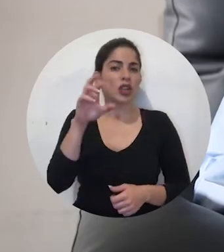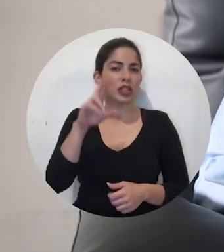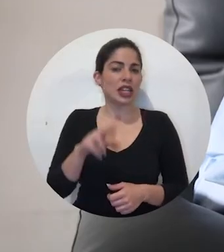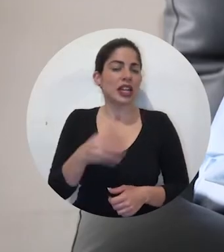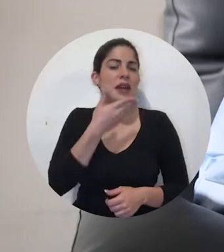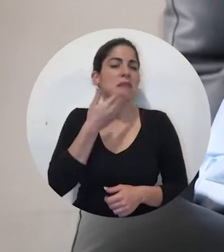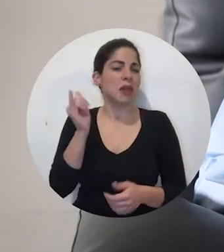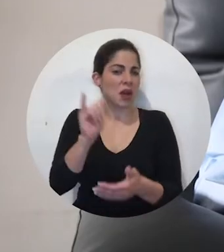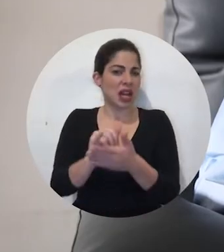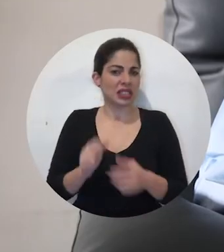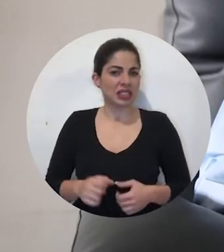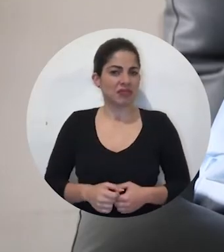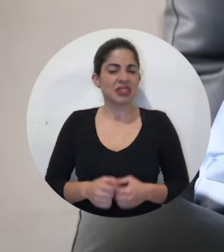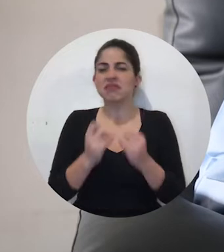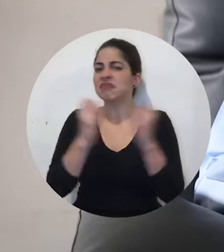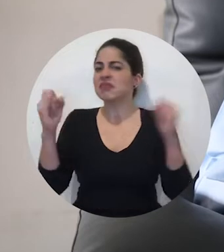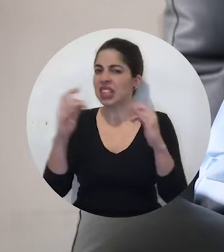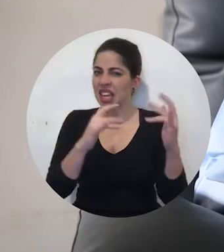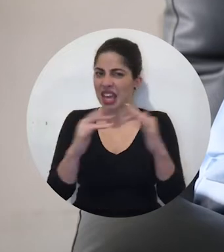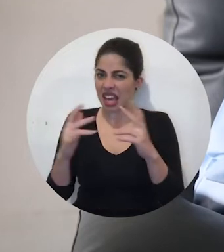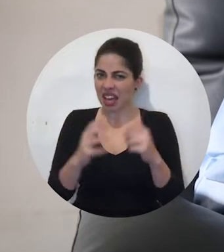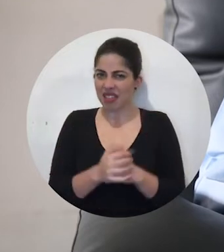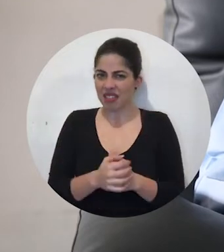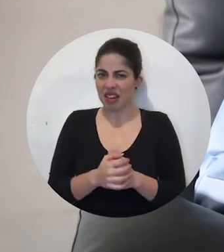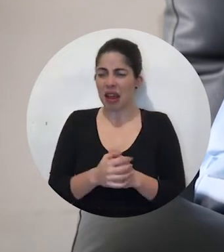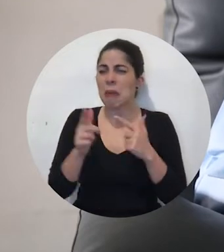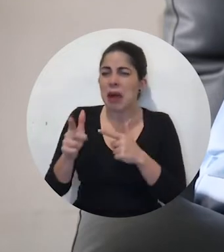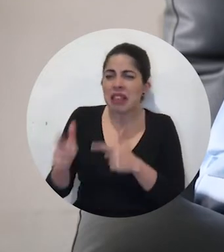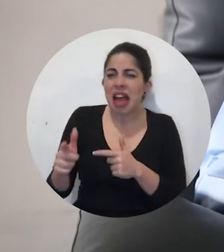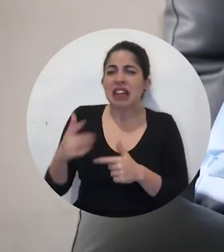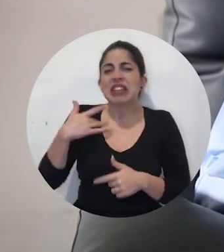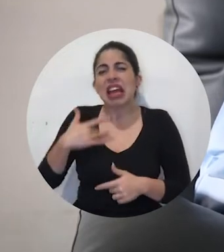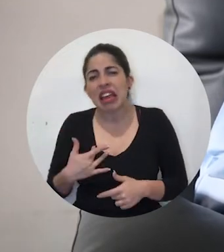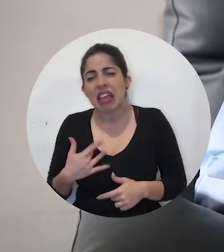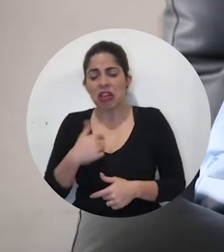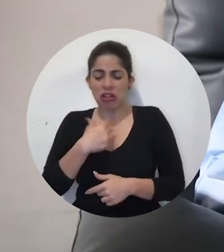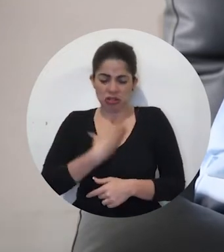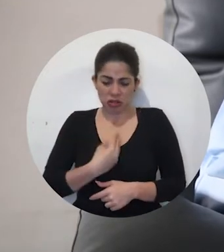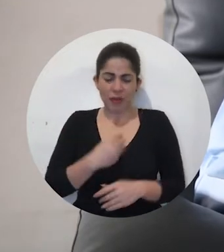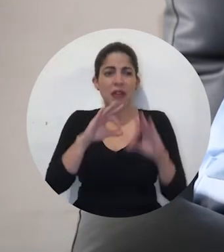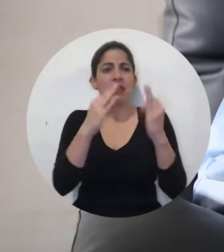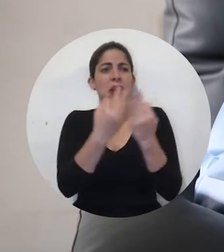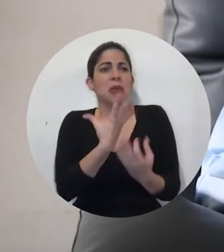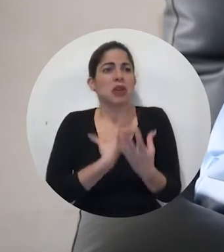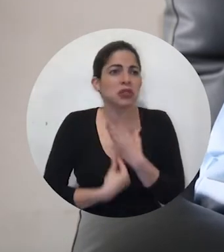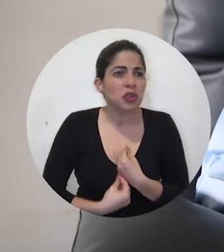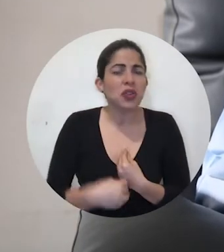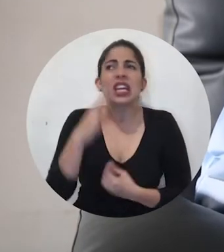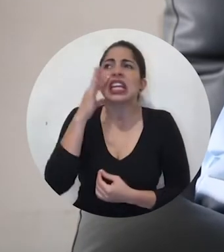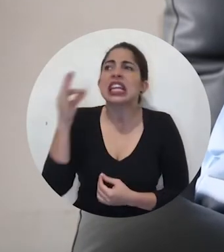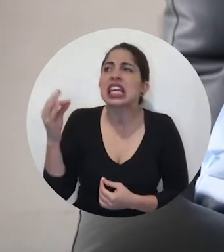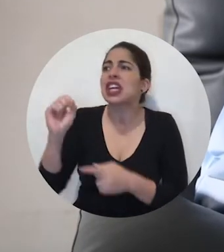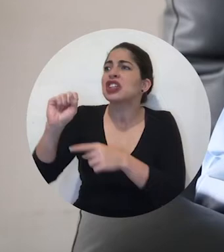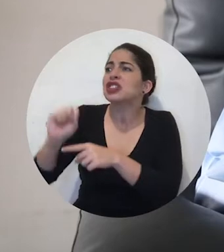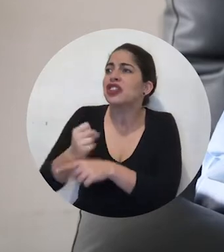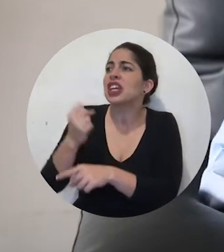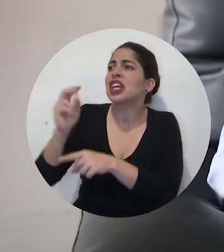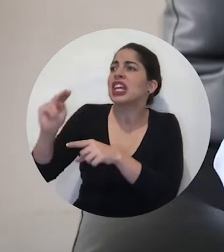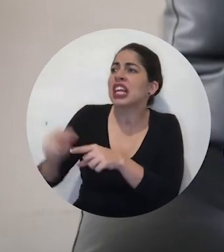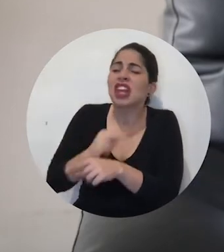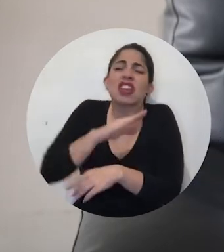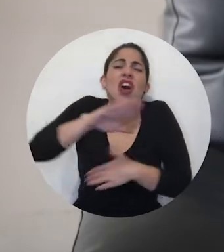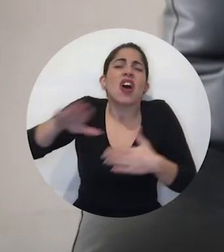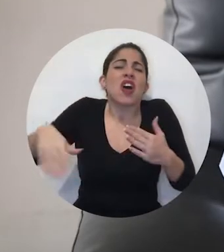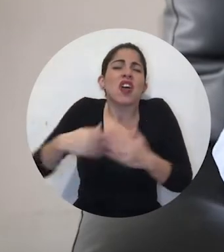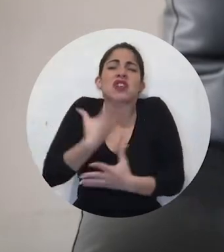Costa Rica vivió mejor así, sin guerra. Y la guerra no matarse, herida. Sufre usted, sufre su familia, sufre sus tíos,